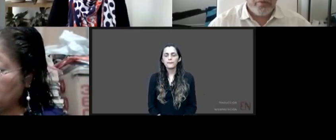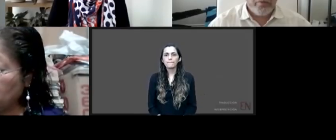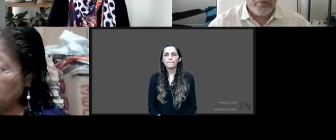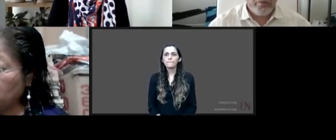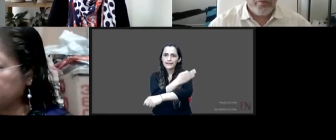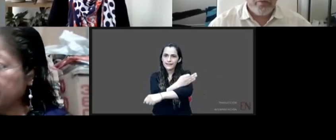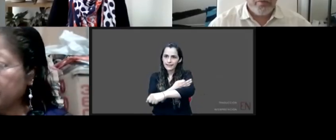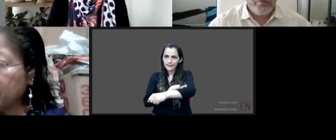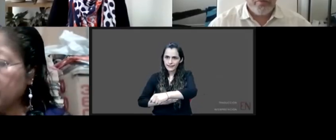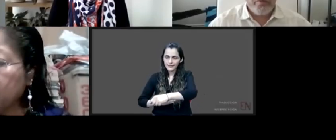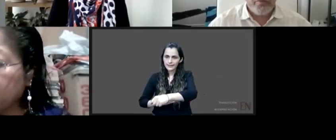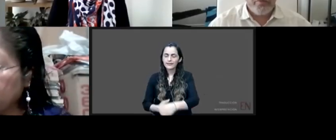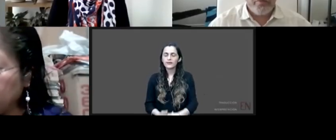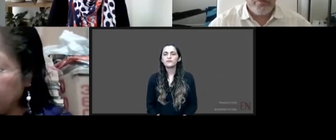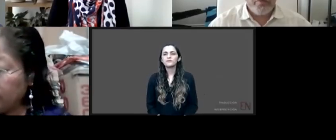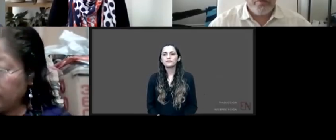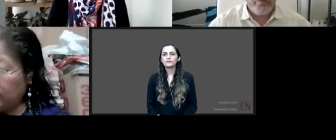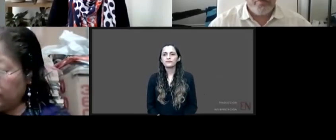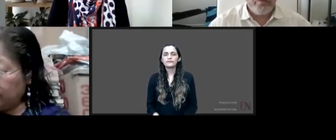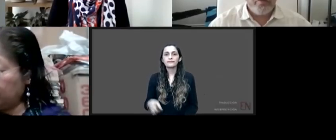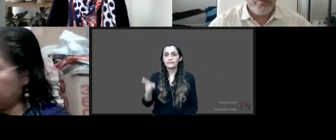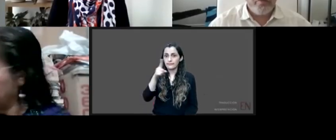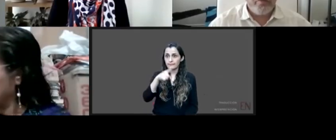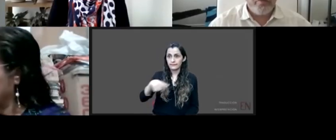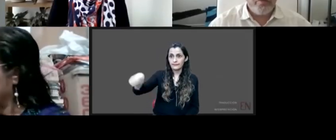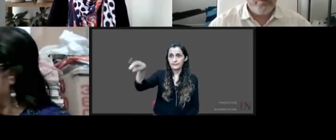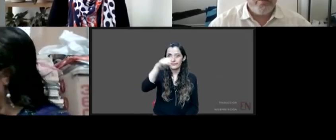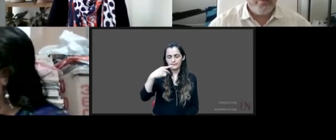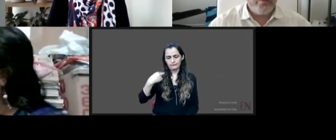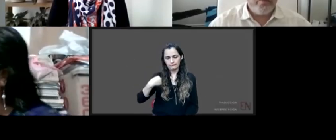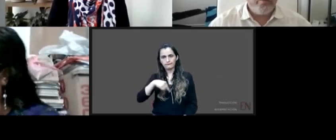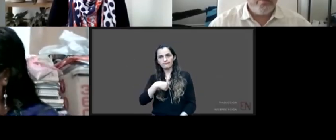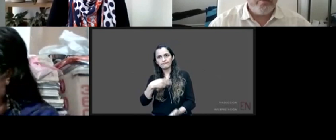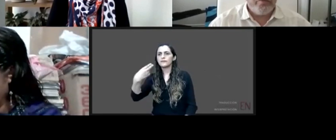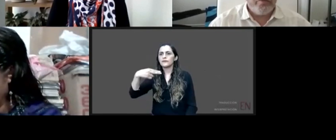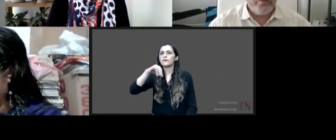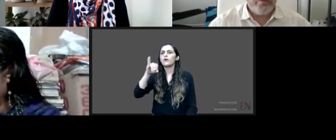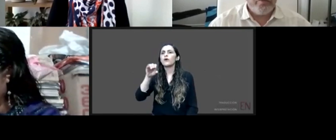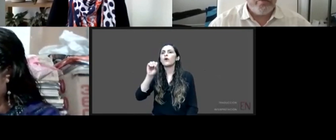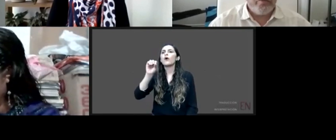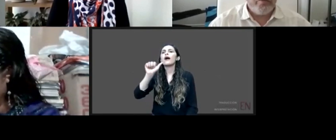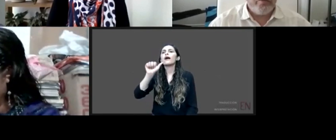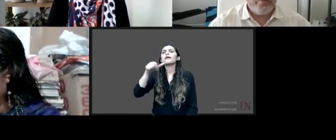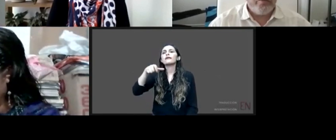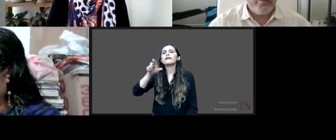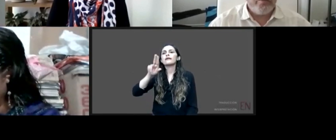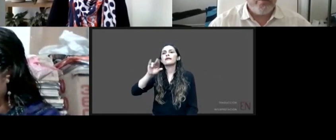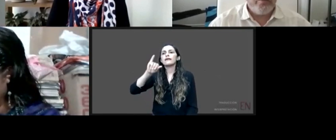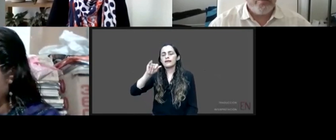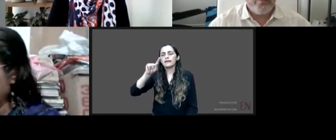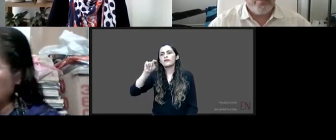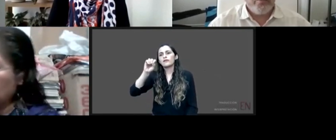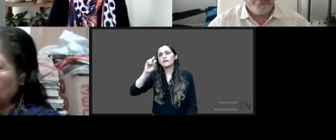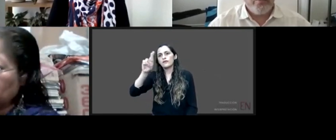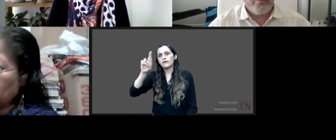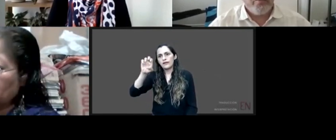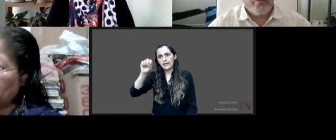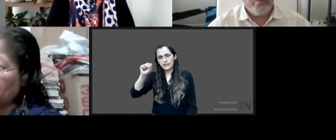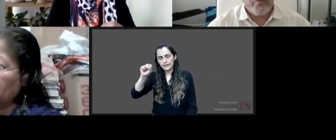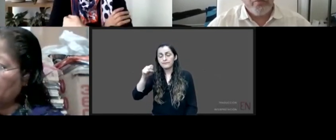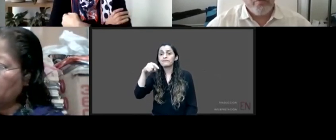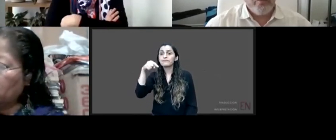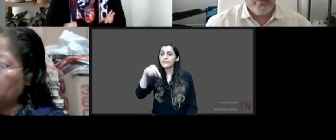Buenas tardes, les damos la más cordial bienvenida. Mi nombre es Joaquín Torres, a este ciclo de